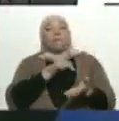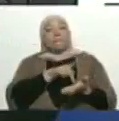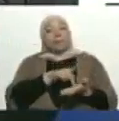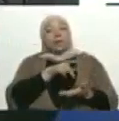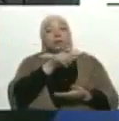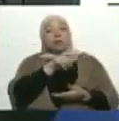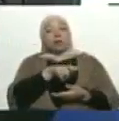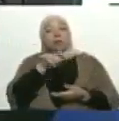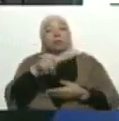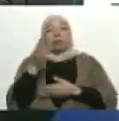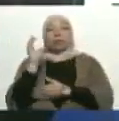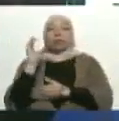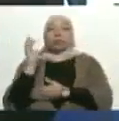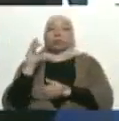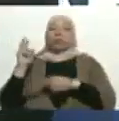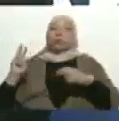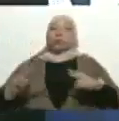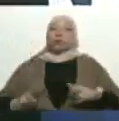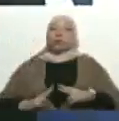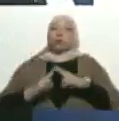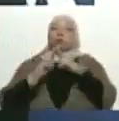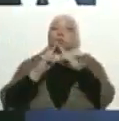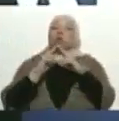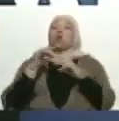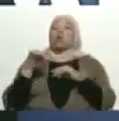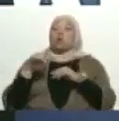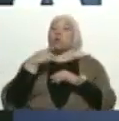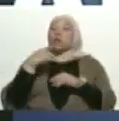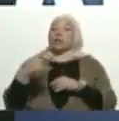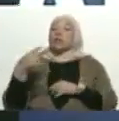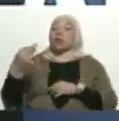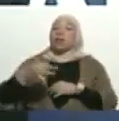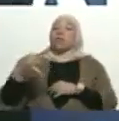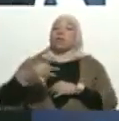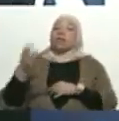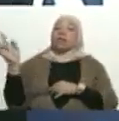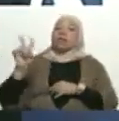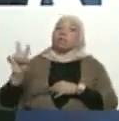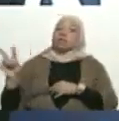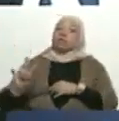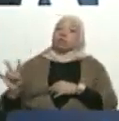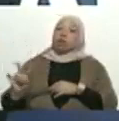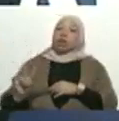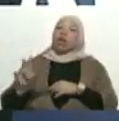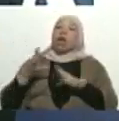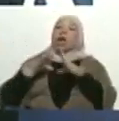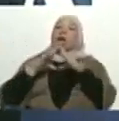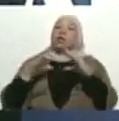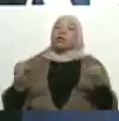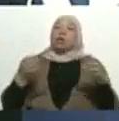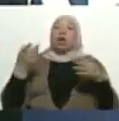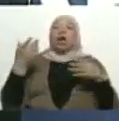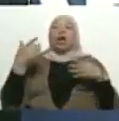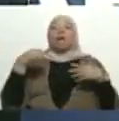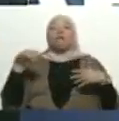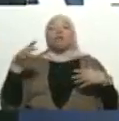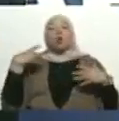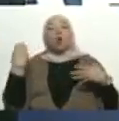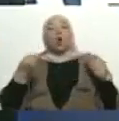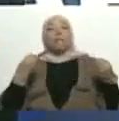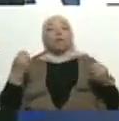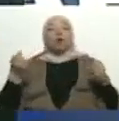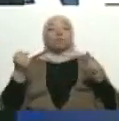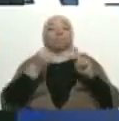a este encuentro, precisamente para llevar la verdad de Venezuela, la verdad de cada una de estas naciones y